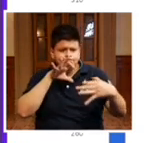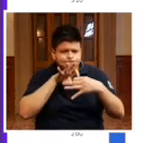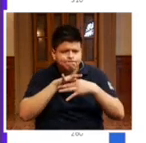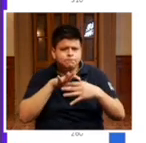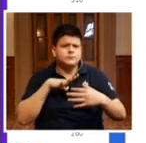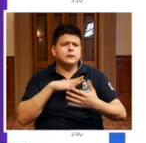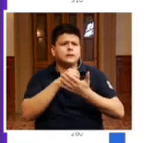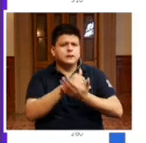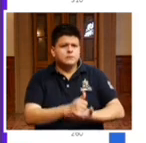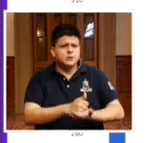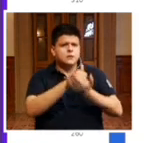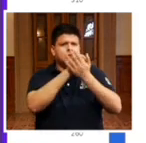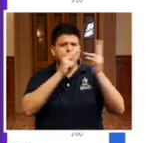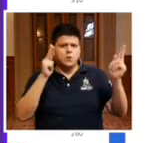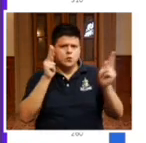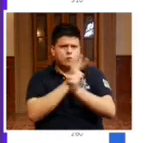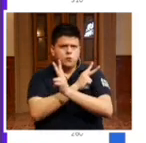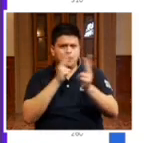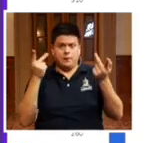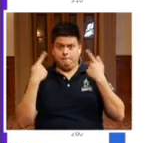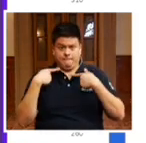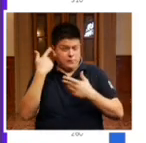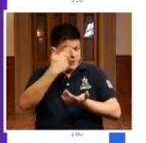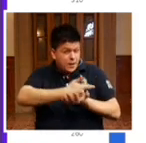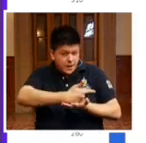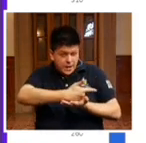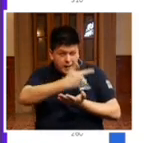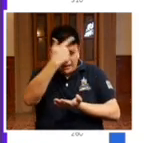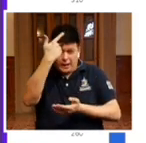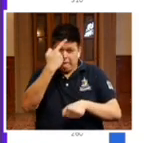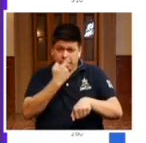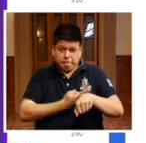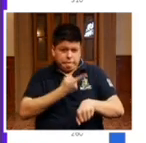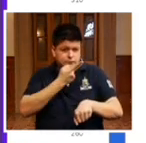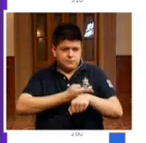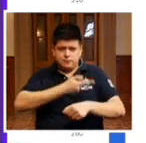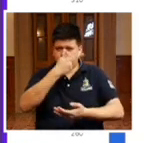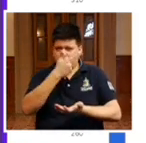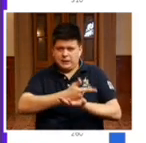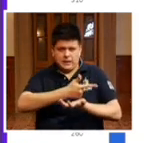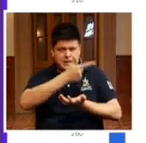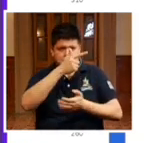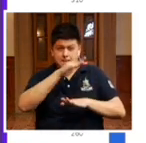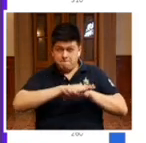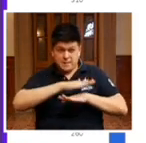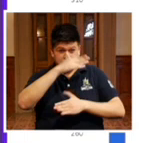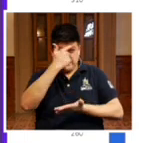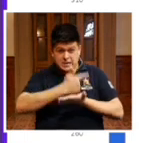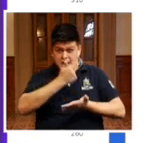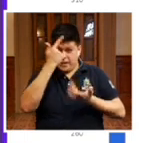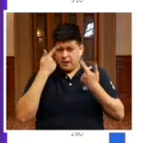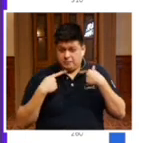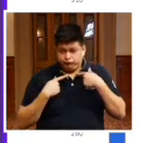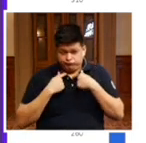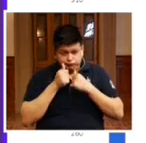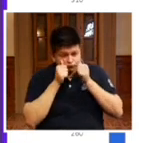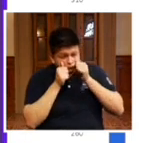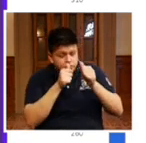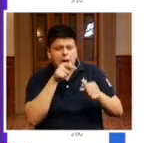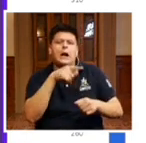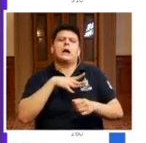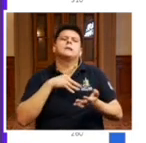Son pacientes muy graves, críticamente enfermos. Es el escenario más severo en un paciente con COVID-19.